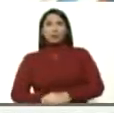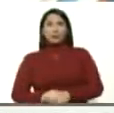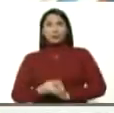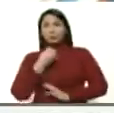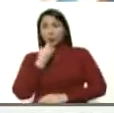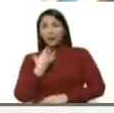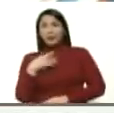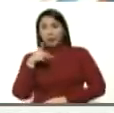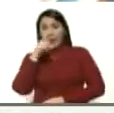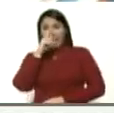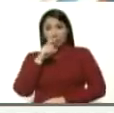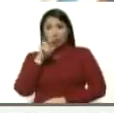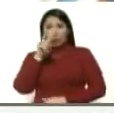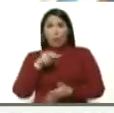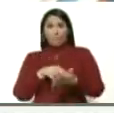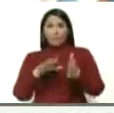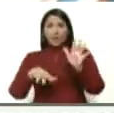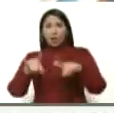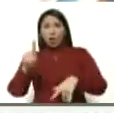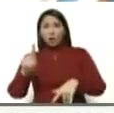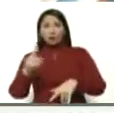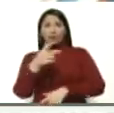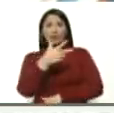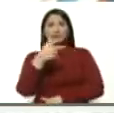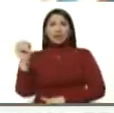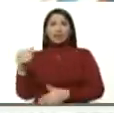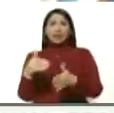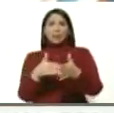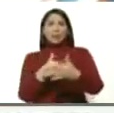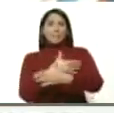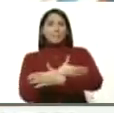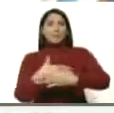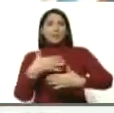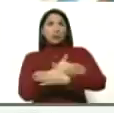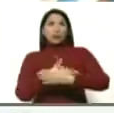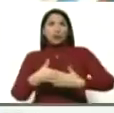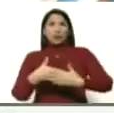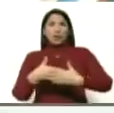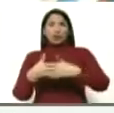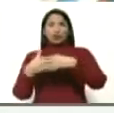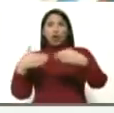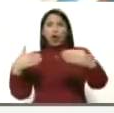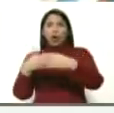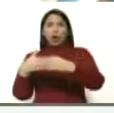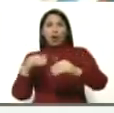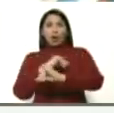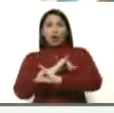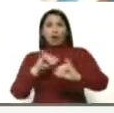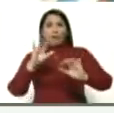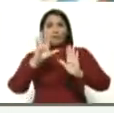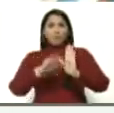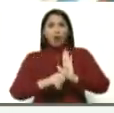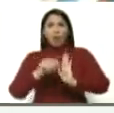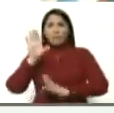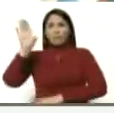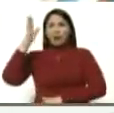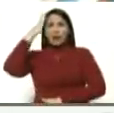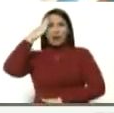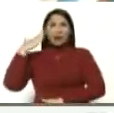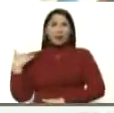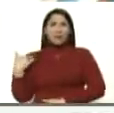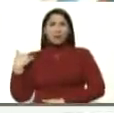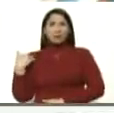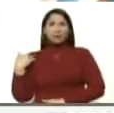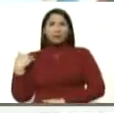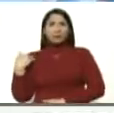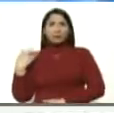año 2011. 30 mil millones de dólares fueron despojados a Libia.